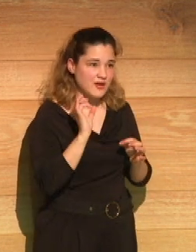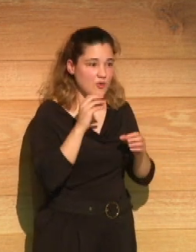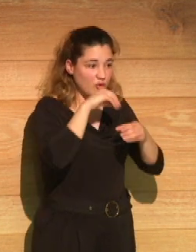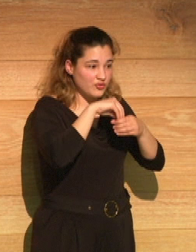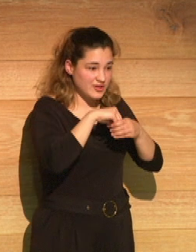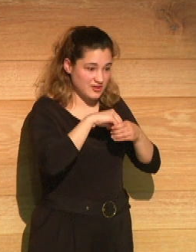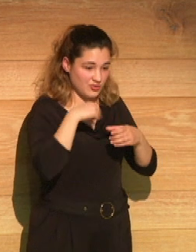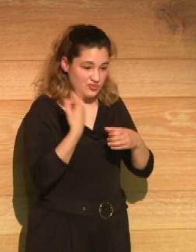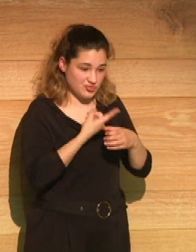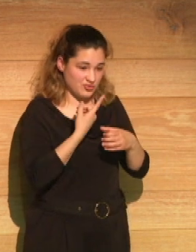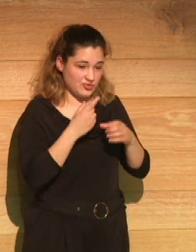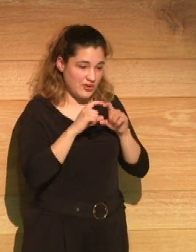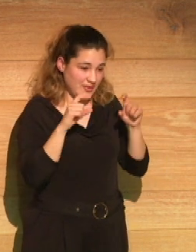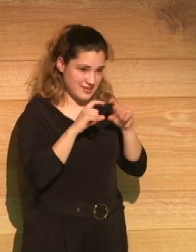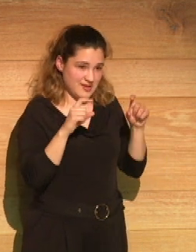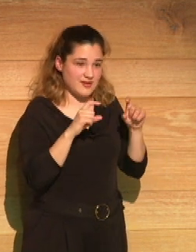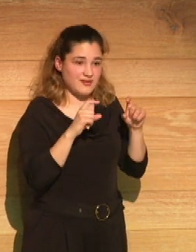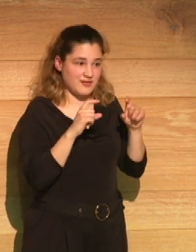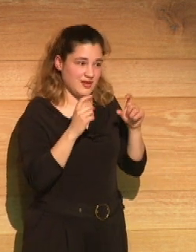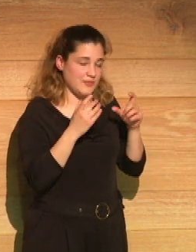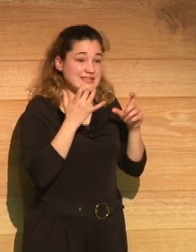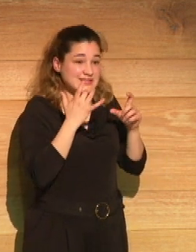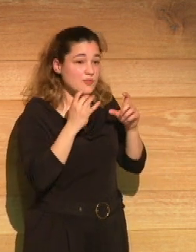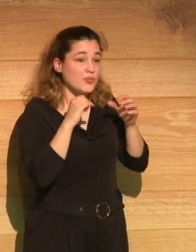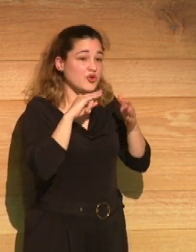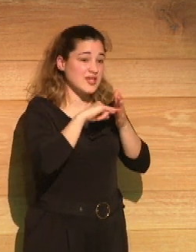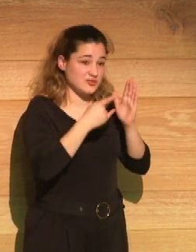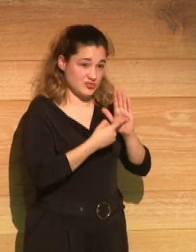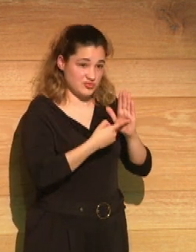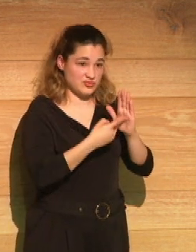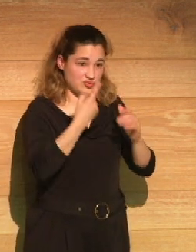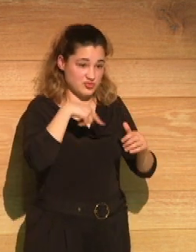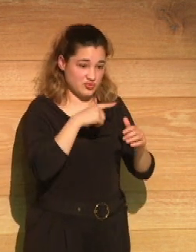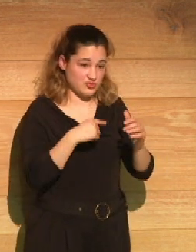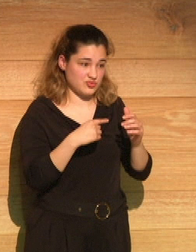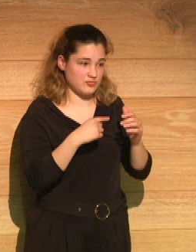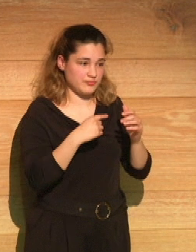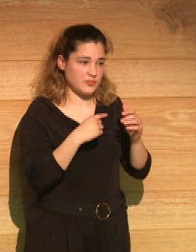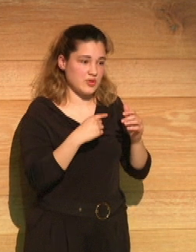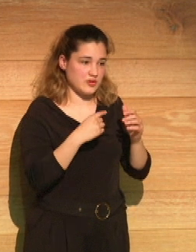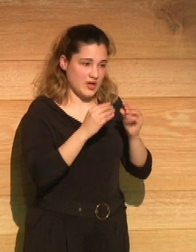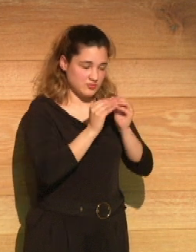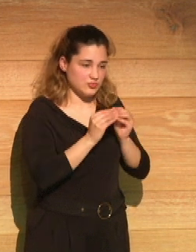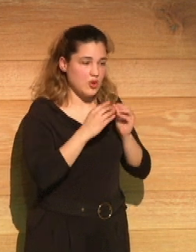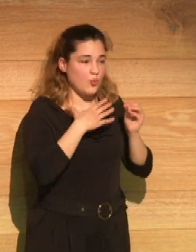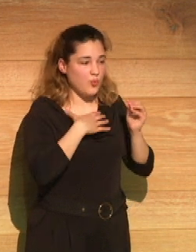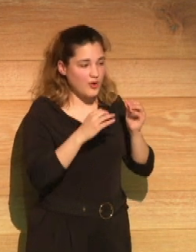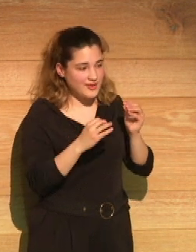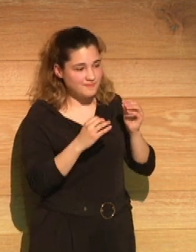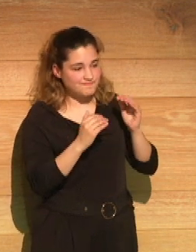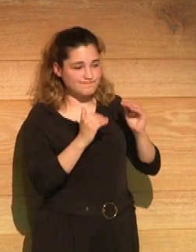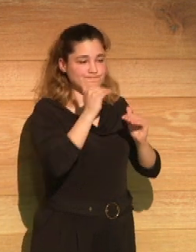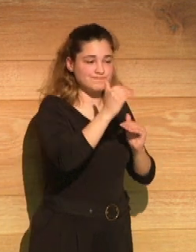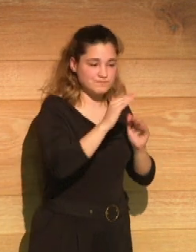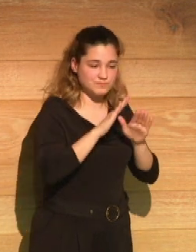nuestra institución, si los proyectos que realizamos pueden ir un poco más allá, ¿verdad? Otra de las tendencias